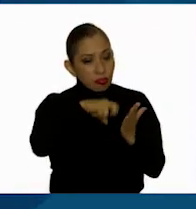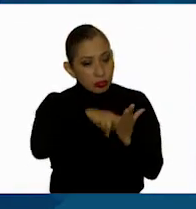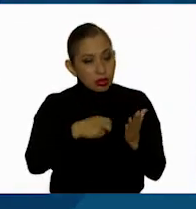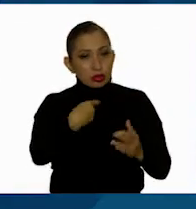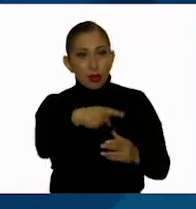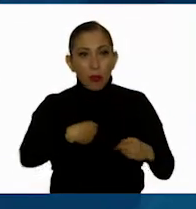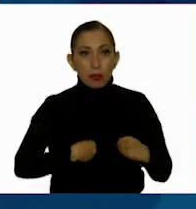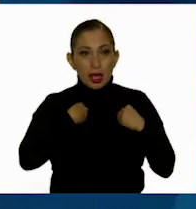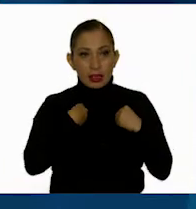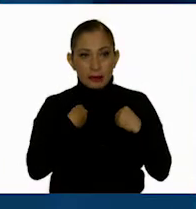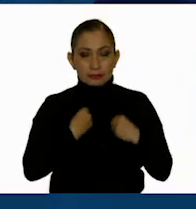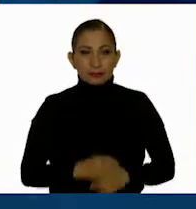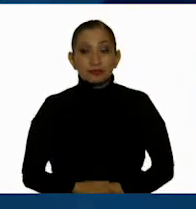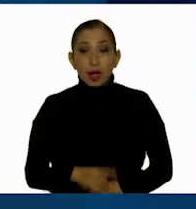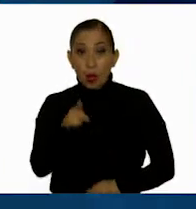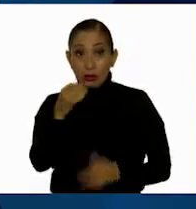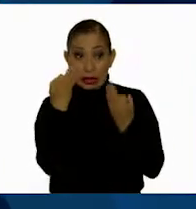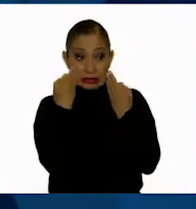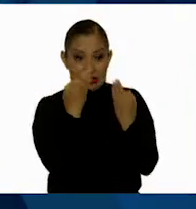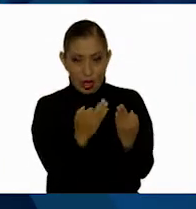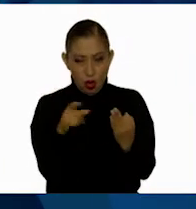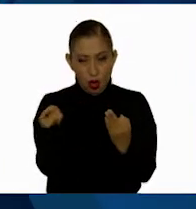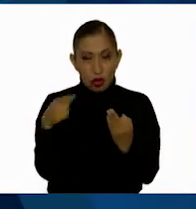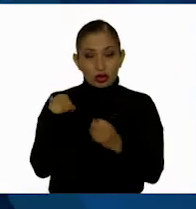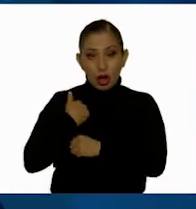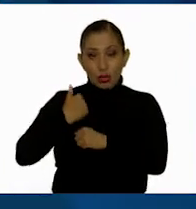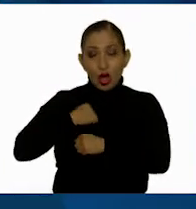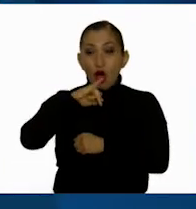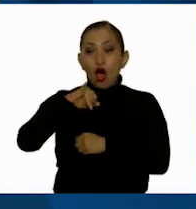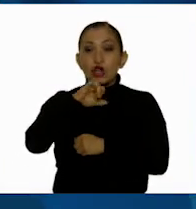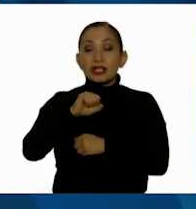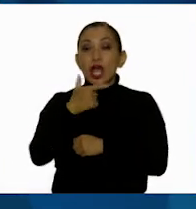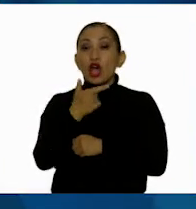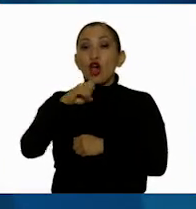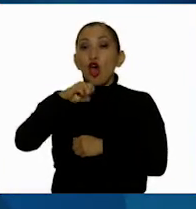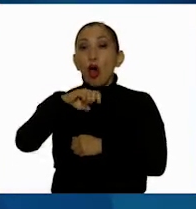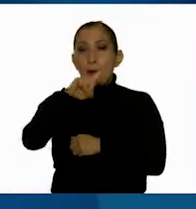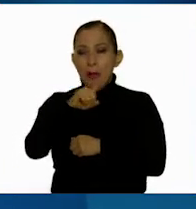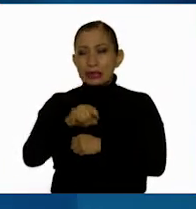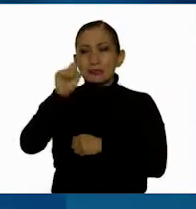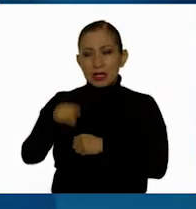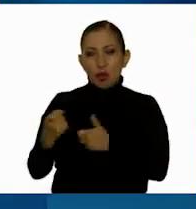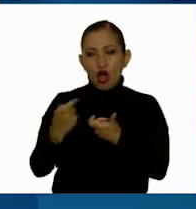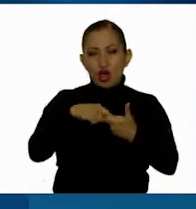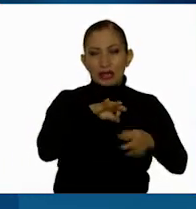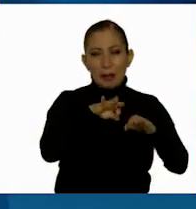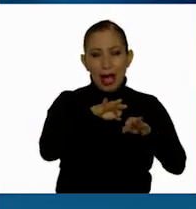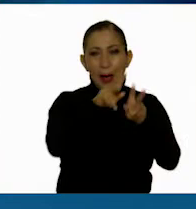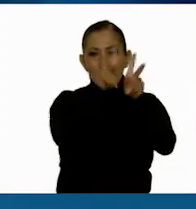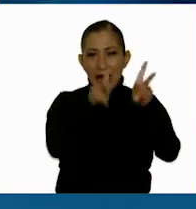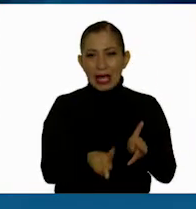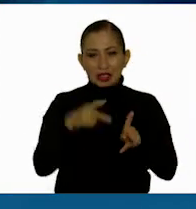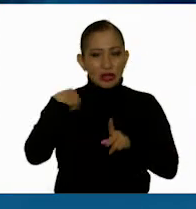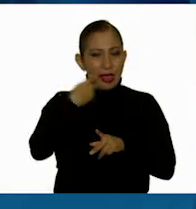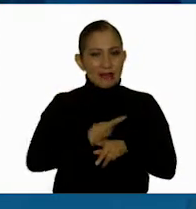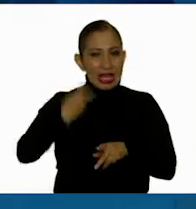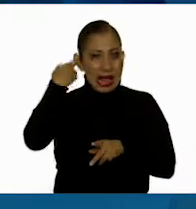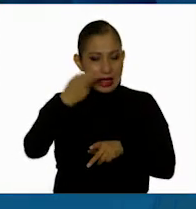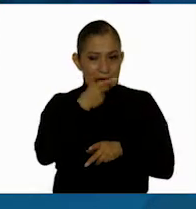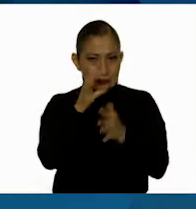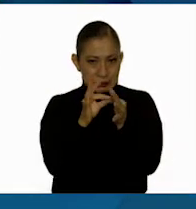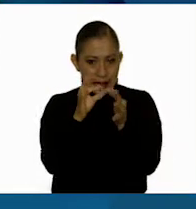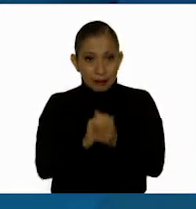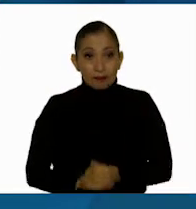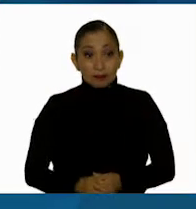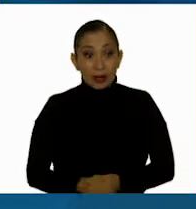cotidianas. Un testigo de la época, el soldado José Gómez, empleado del Palacio Virreinal, relata así en su diario.